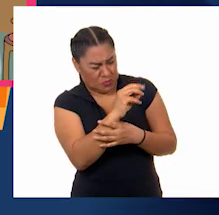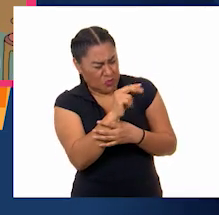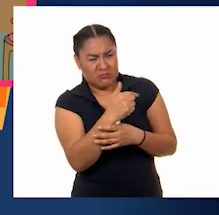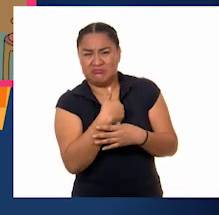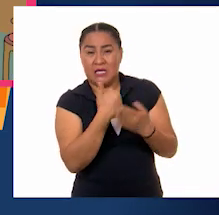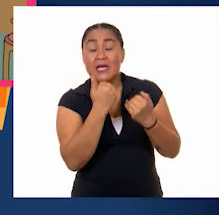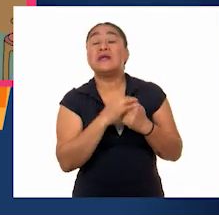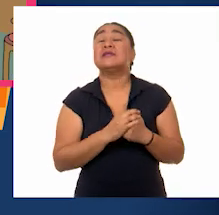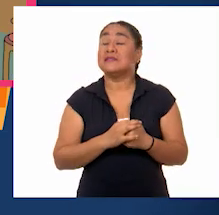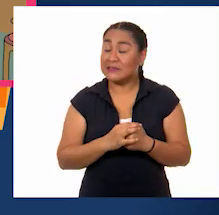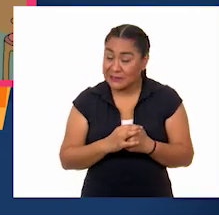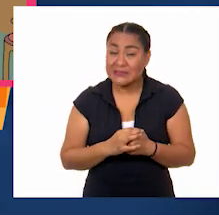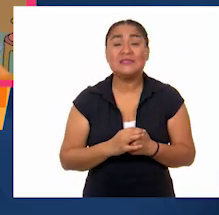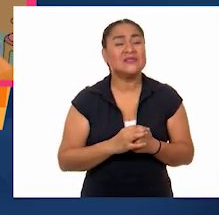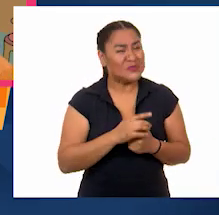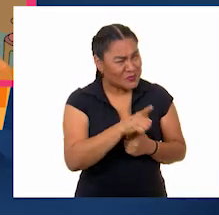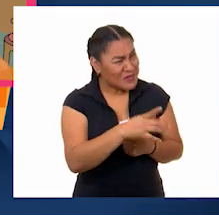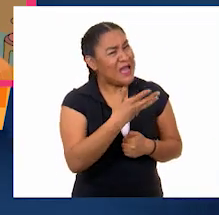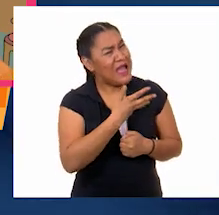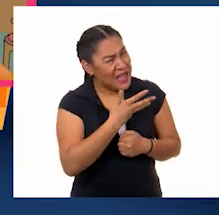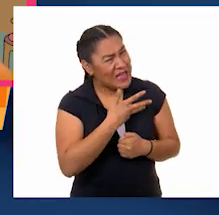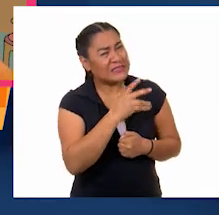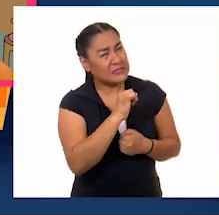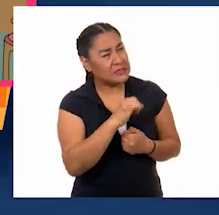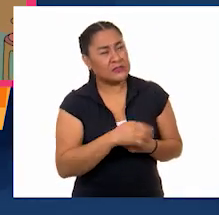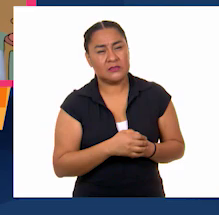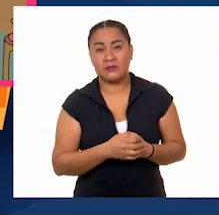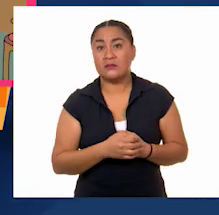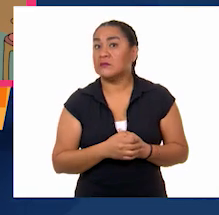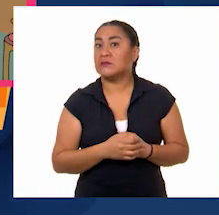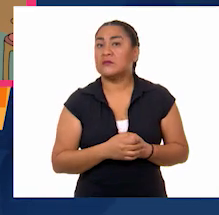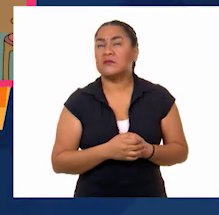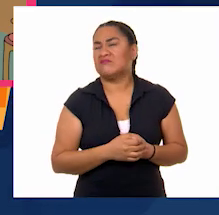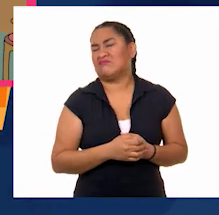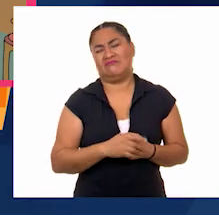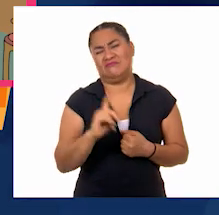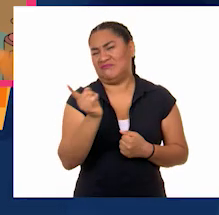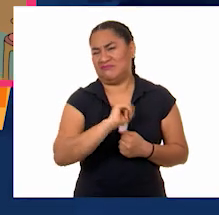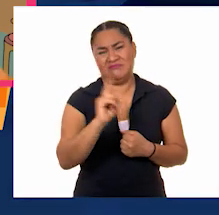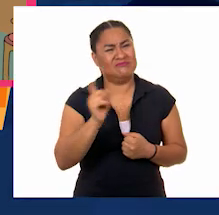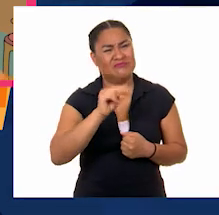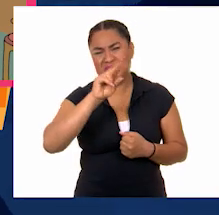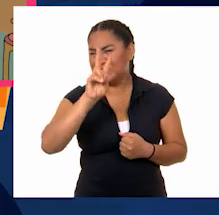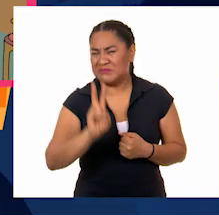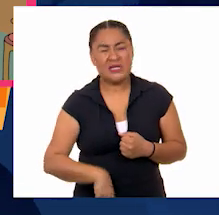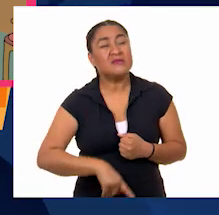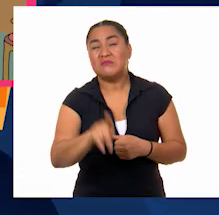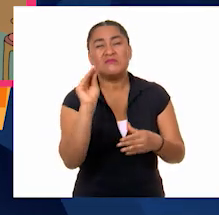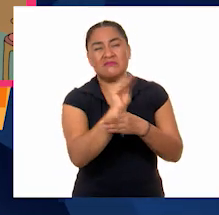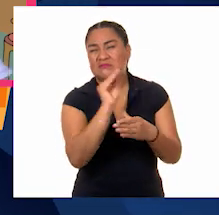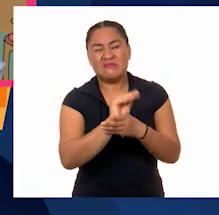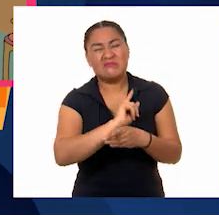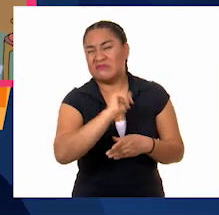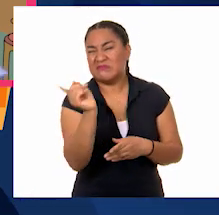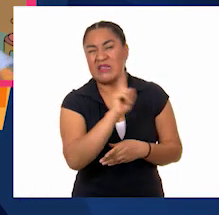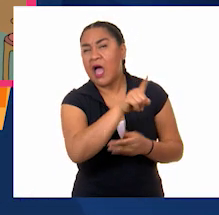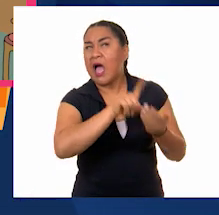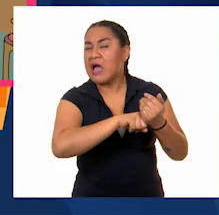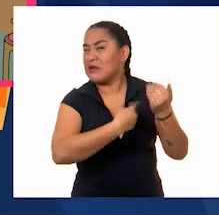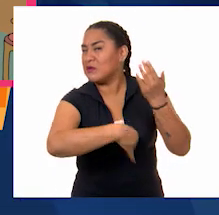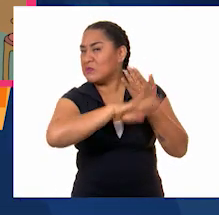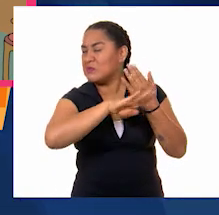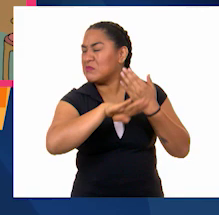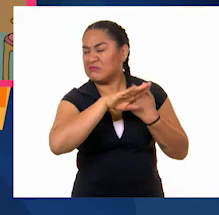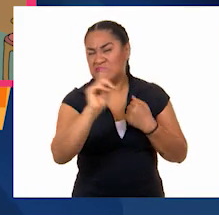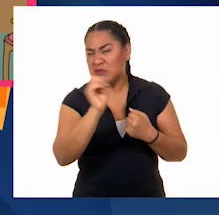Sí, Cupertino, ¿cómo no? ¡Claro que tienes! ¡No es cierto, Don Leopoldo! ¡No, no le hagan caso! ¡Me está levantando